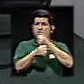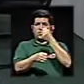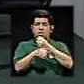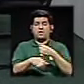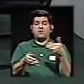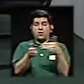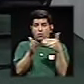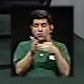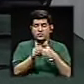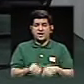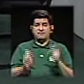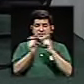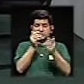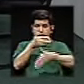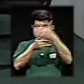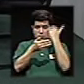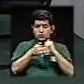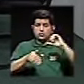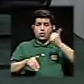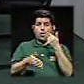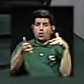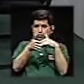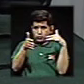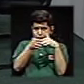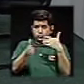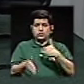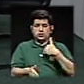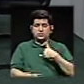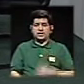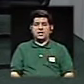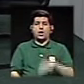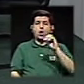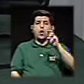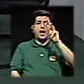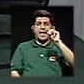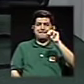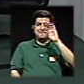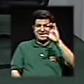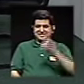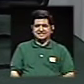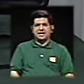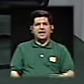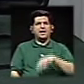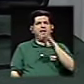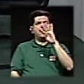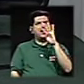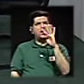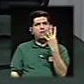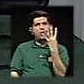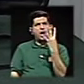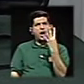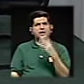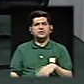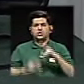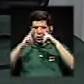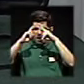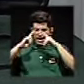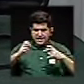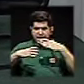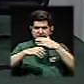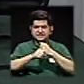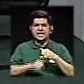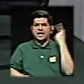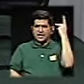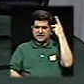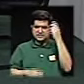volviendo al punto anterior hay otro estudio de la de la omc en su cuarto digamos cuarto examen que le hace a